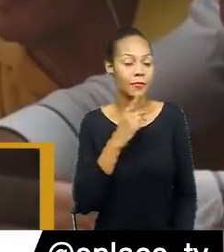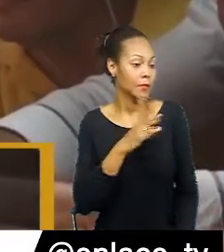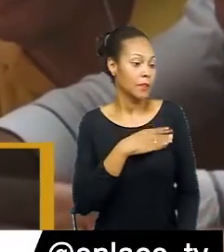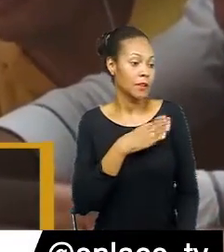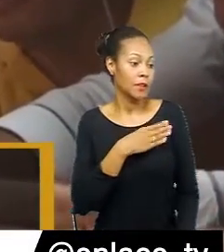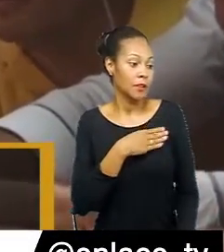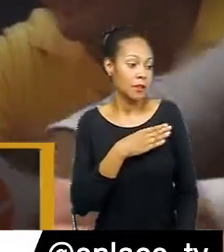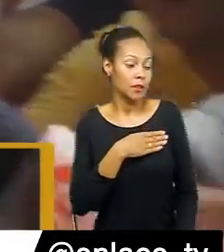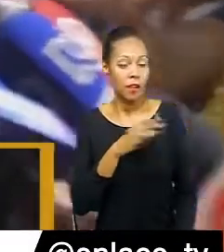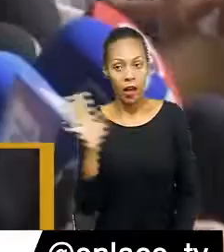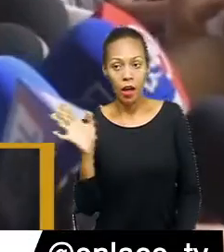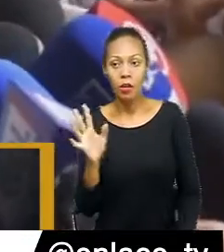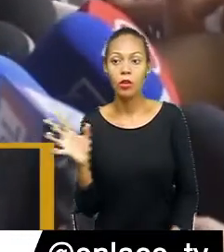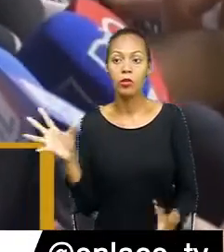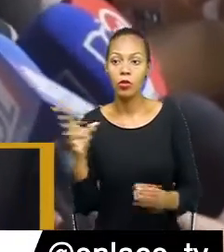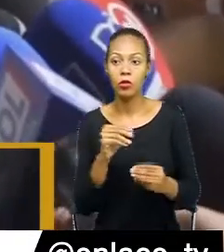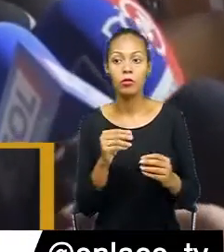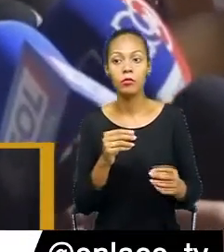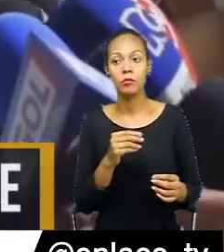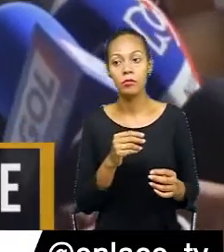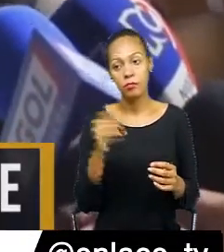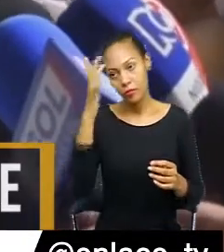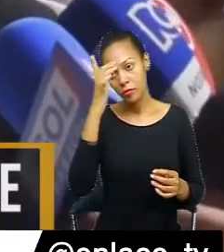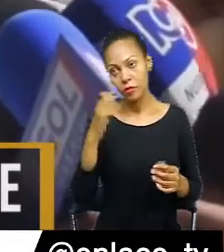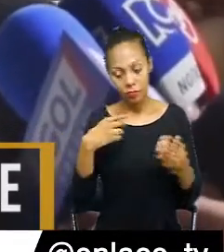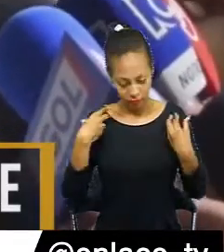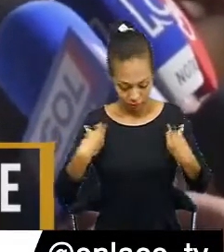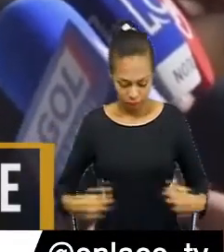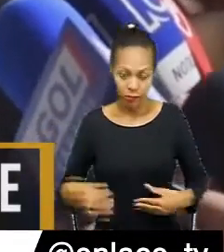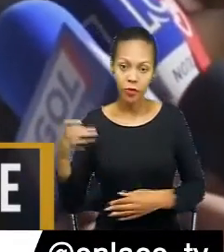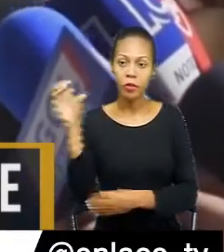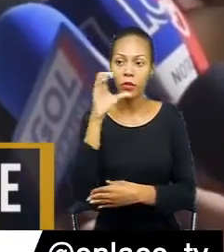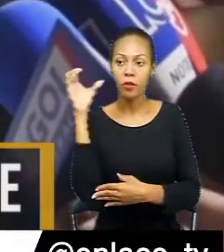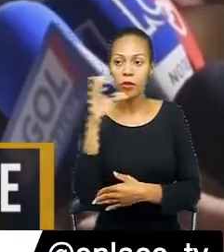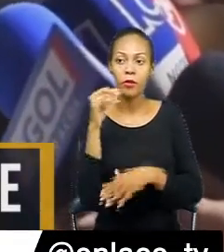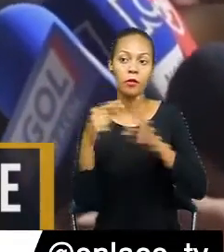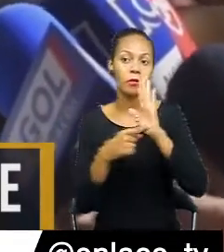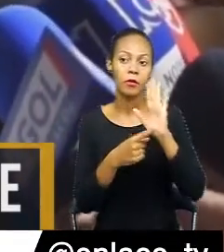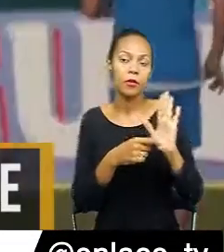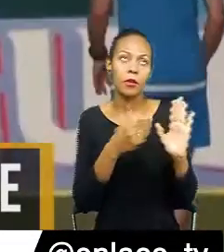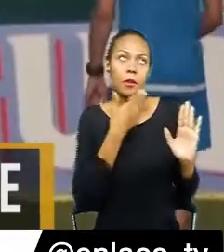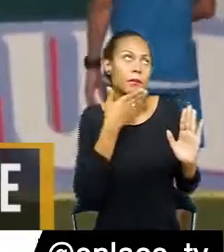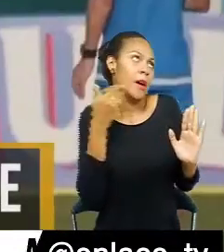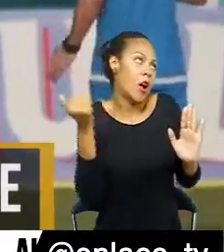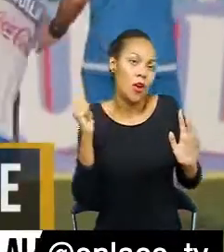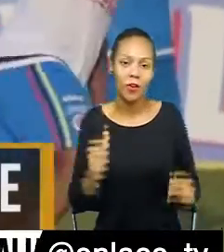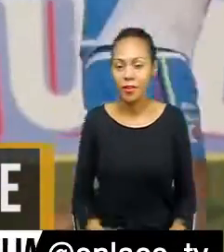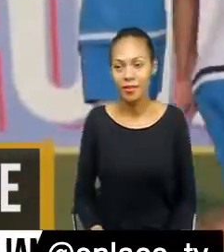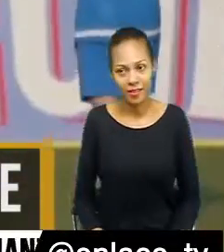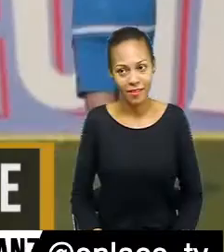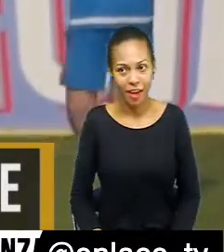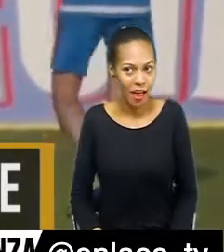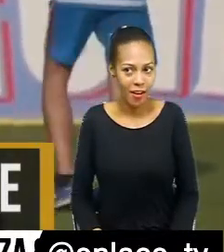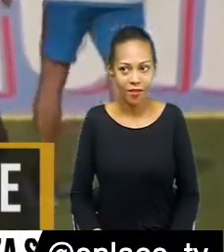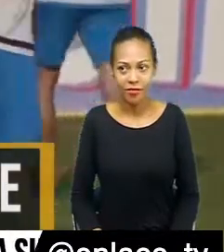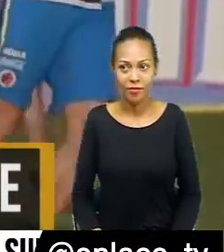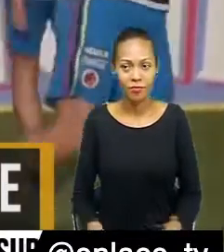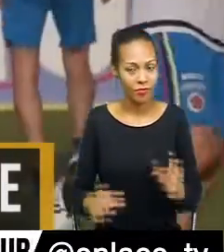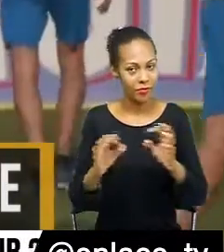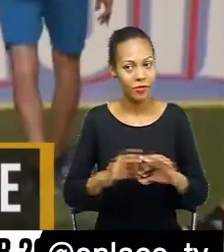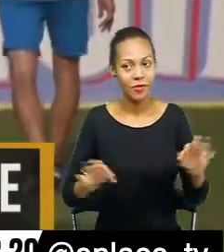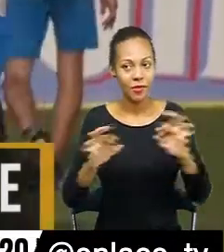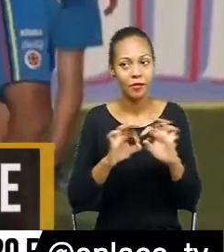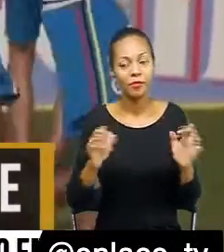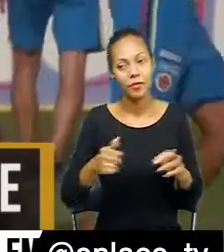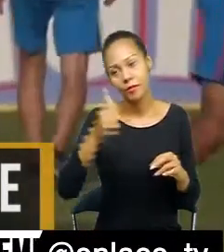poder representar al país, de vestir esta camiseta, yo creo que es lo más importante que le puede suceder a un jugador de fútbol. Y bueno, sobre todo con